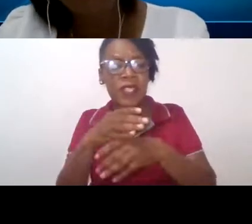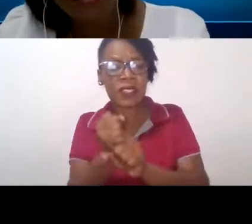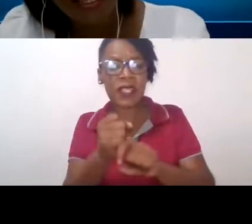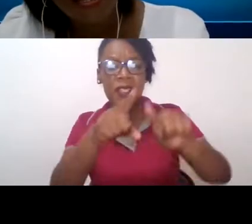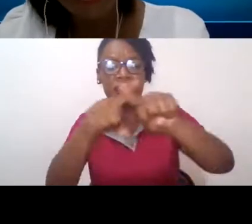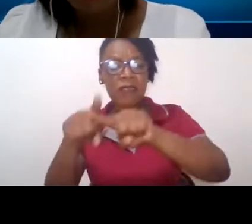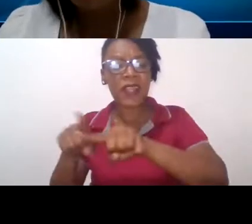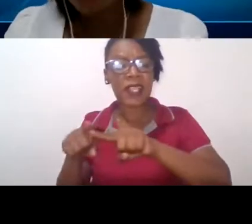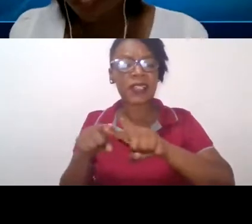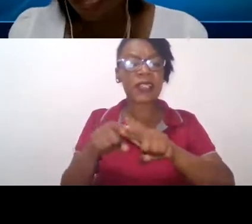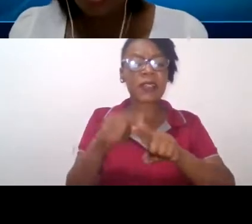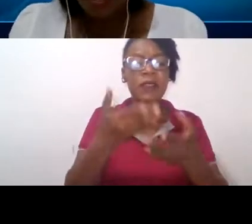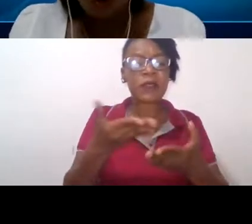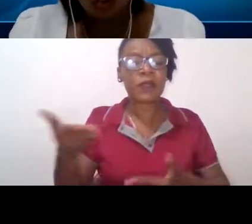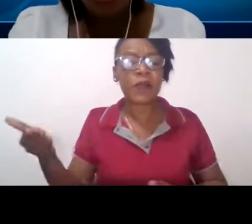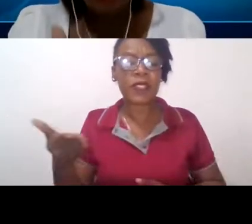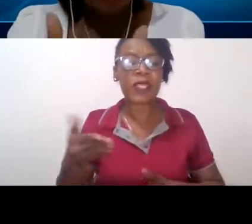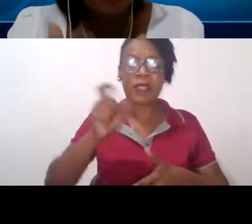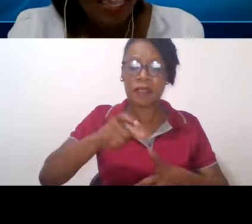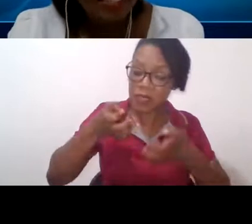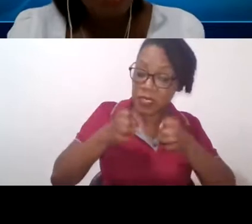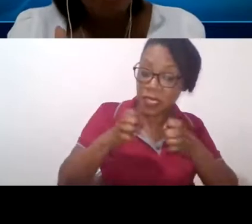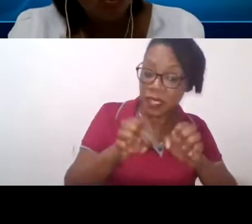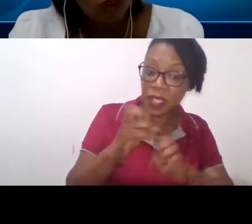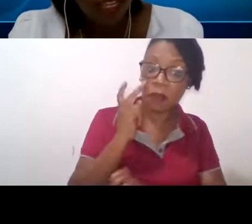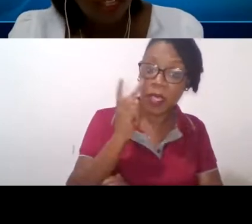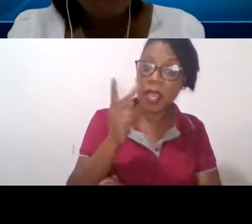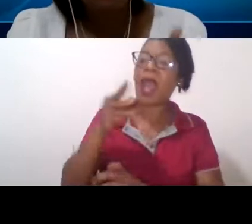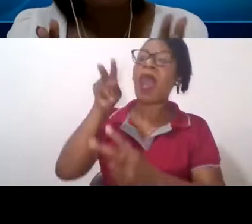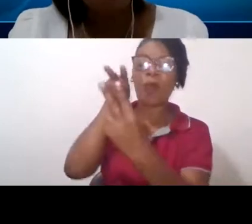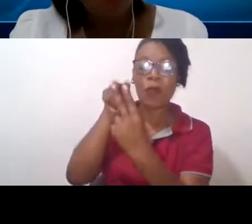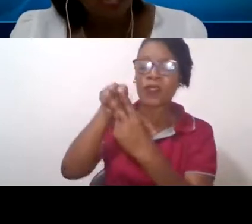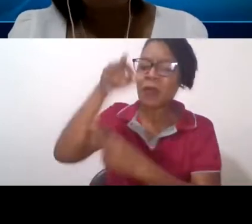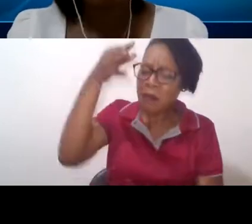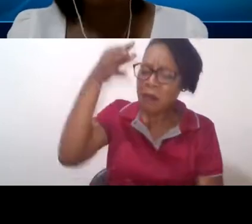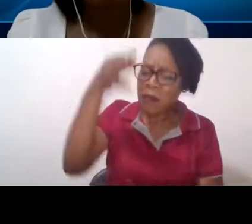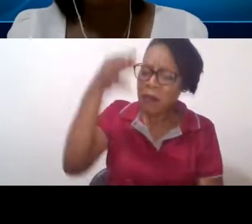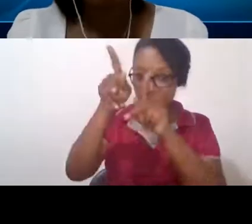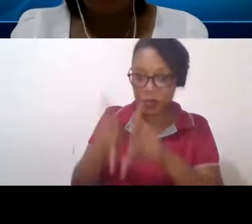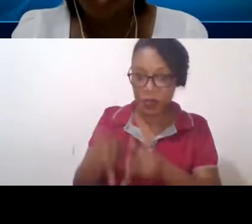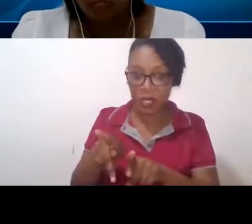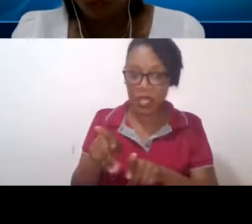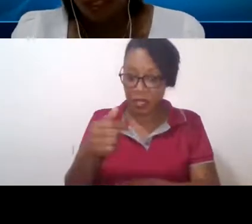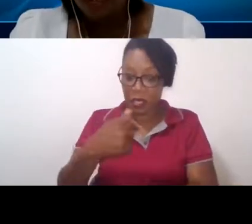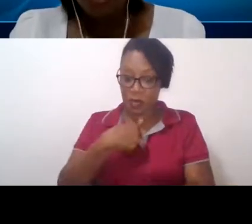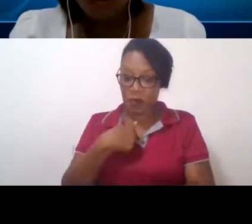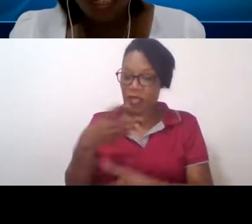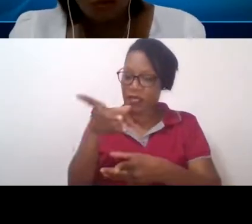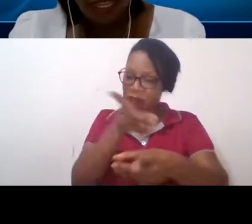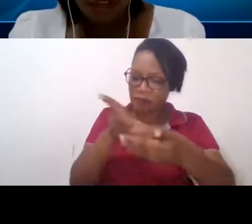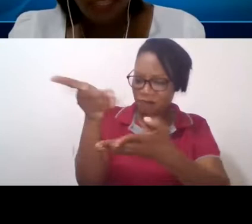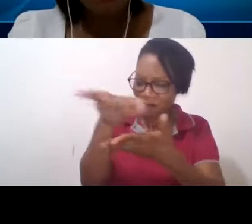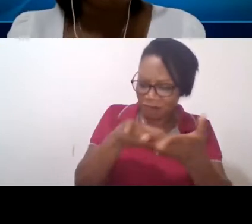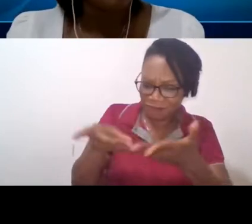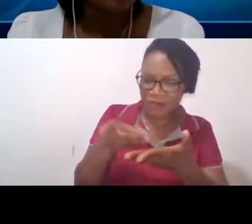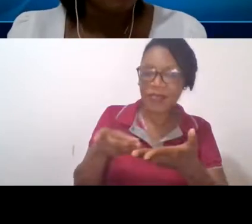generar estrategias, es importante conocer a esa persona para la cual voy a hacer un diseño. Tenemos que